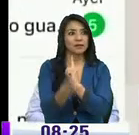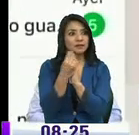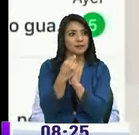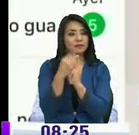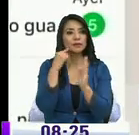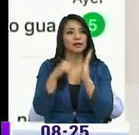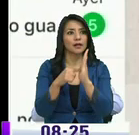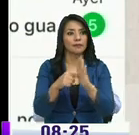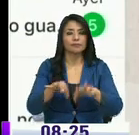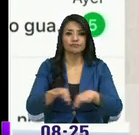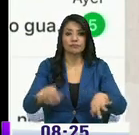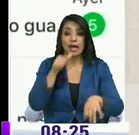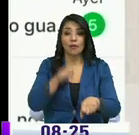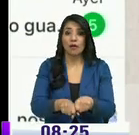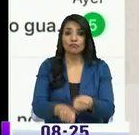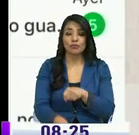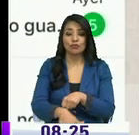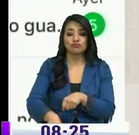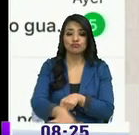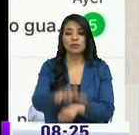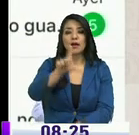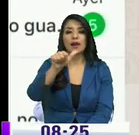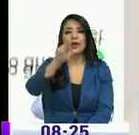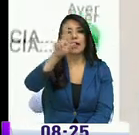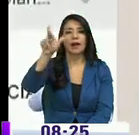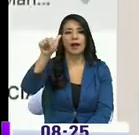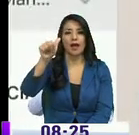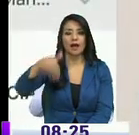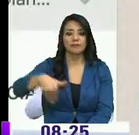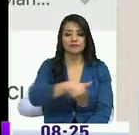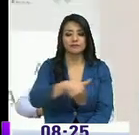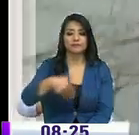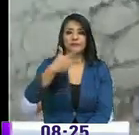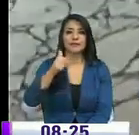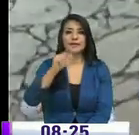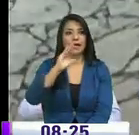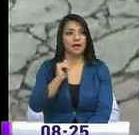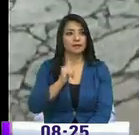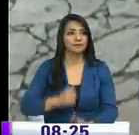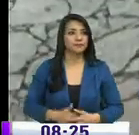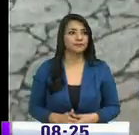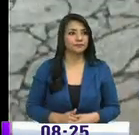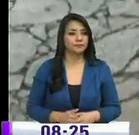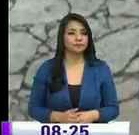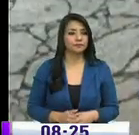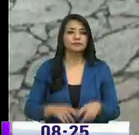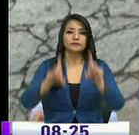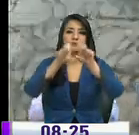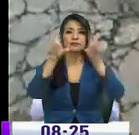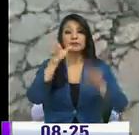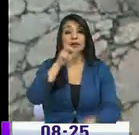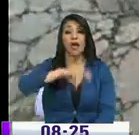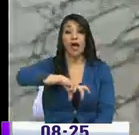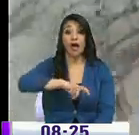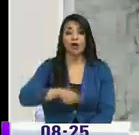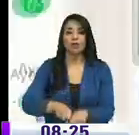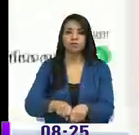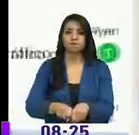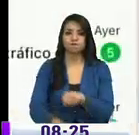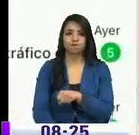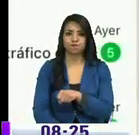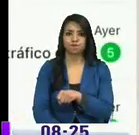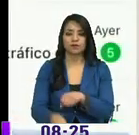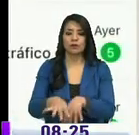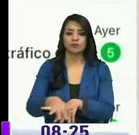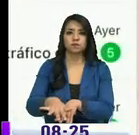Ejemplo, fuga de agua en las calles Manuel Arrea y Checa frente a casa, dice. Bien, empresa de agua potable, hay varias fugas, esta una más